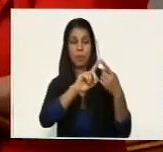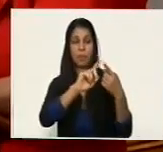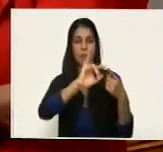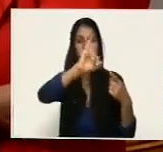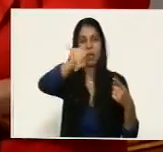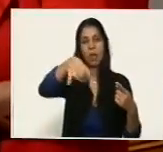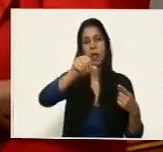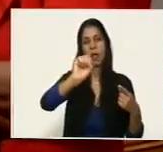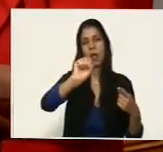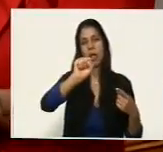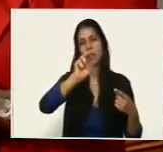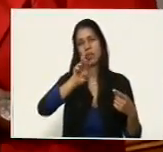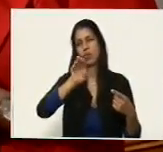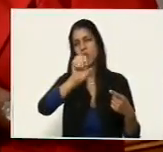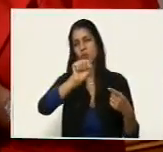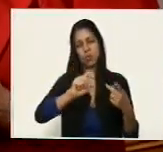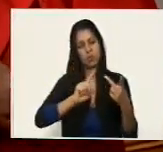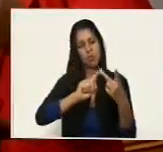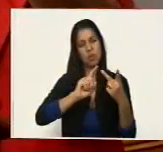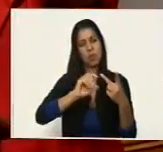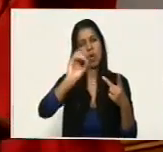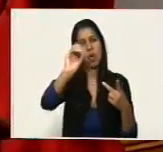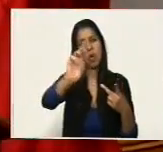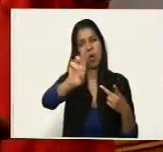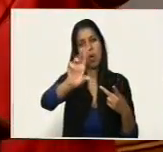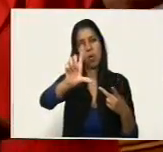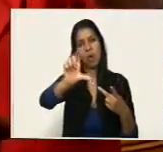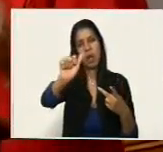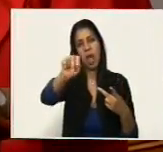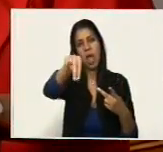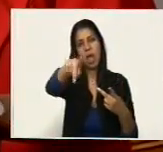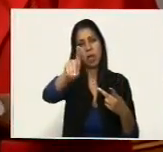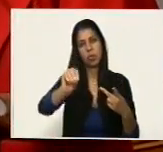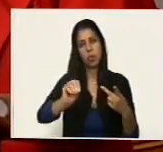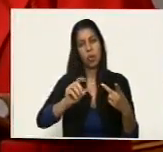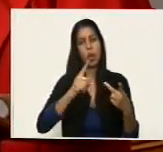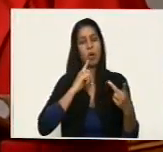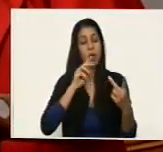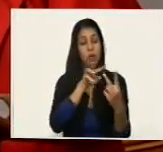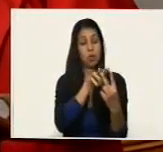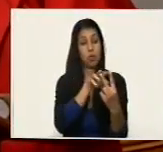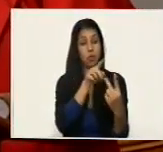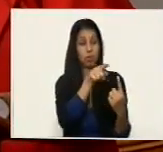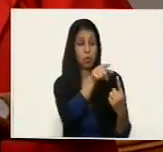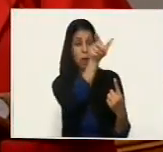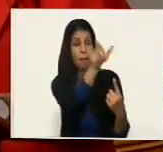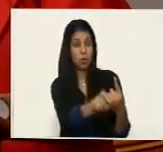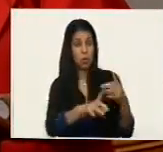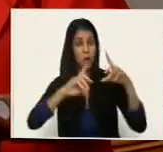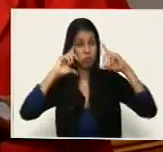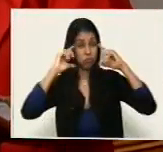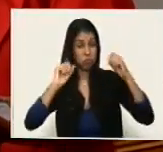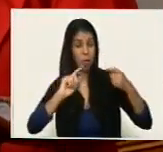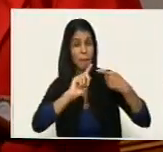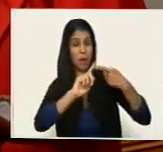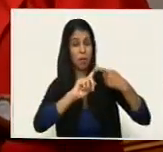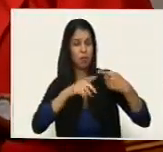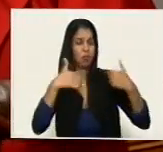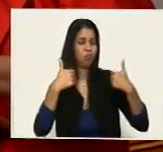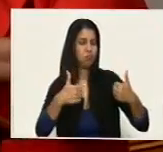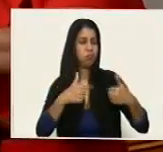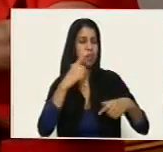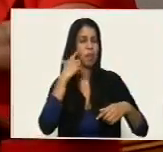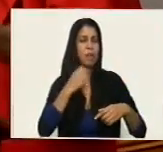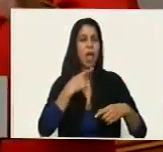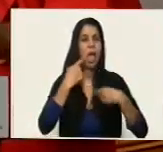y Orlando Camacho. Jesús Farías, toda la trayectoria la ha indicado aquí Marelis Pérez Marcano.